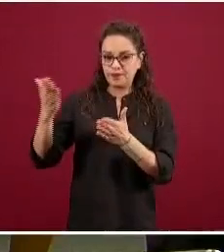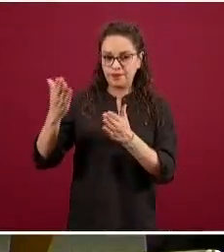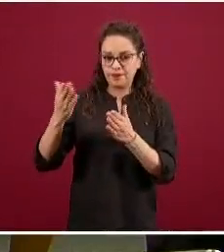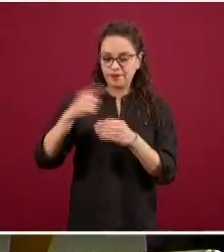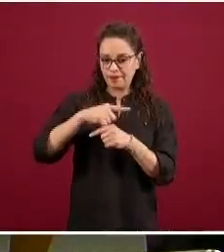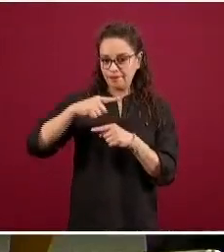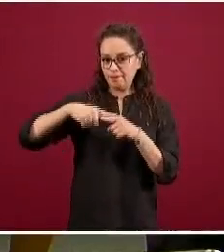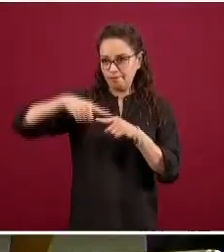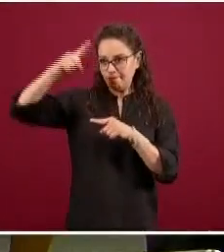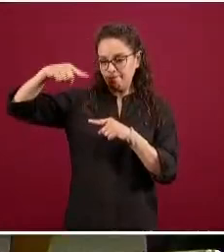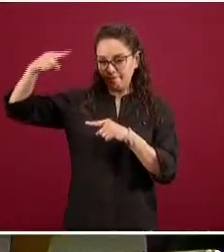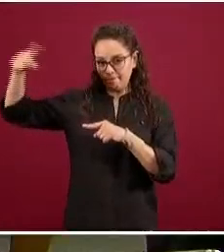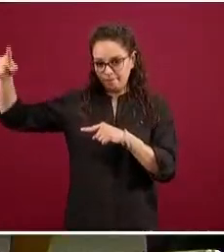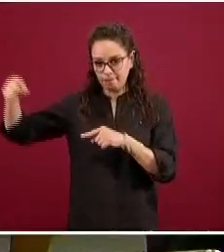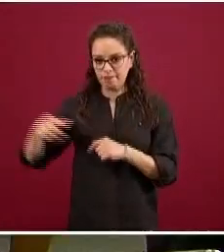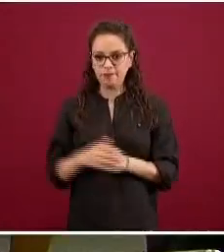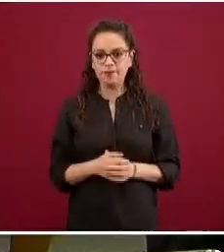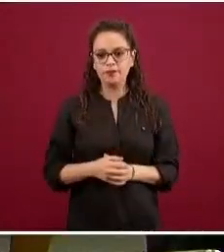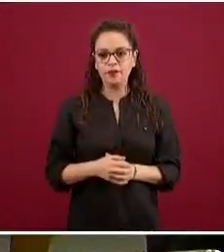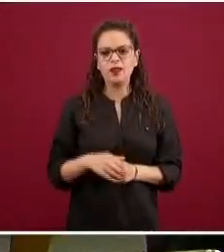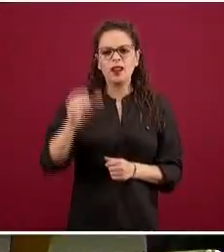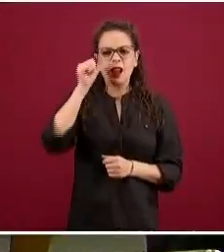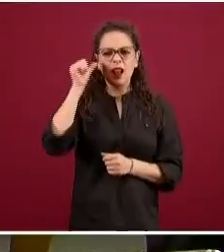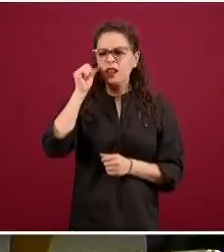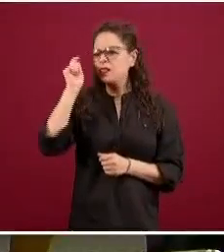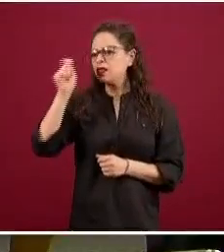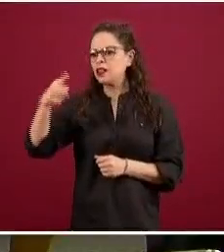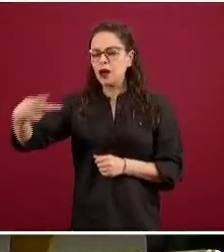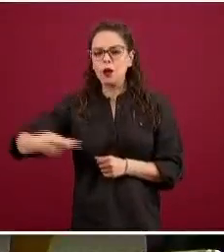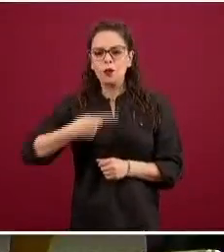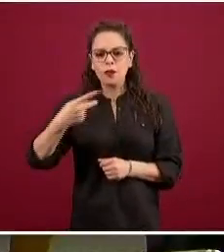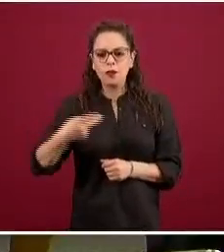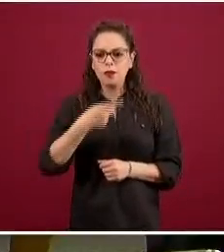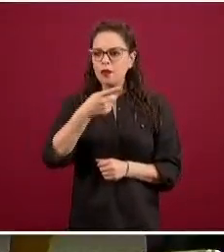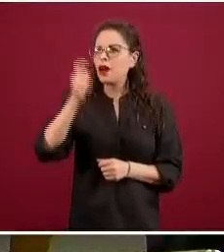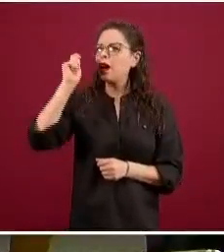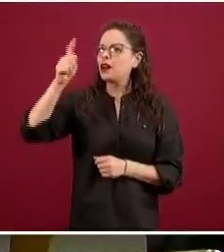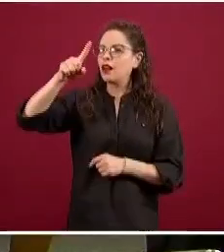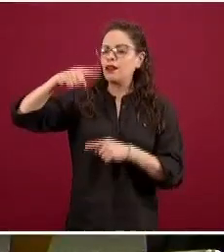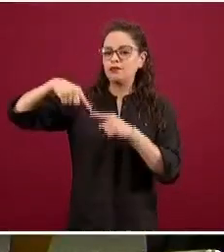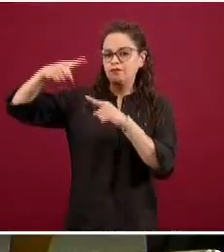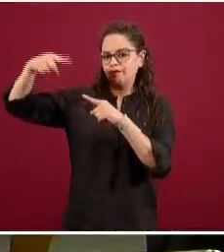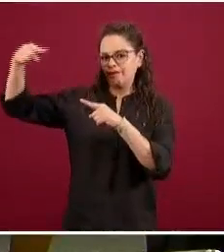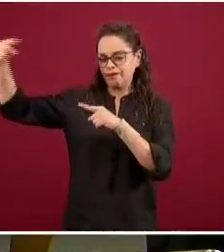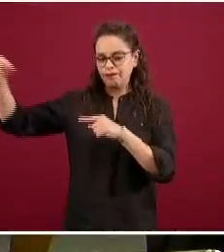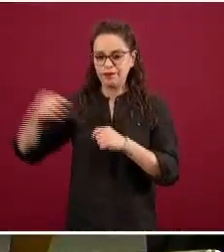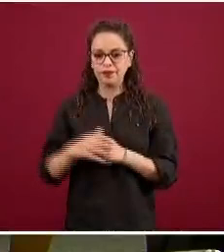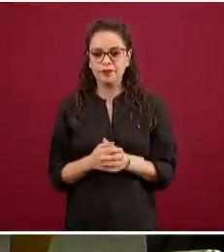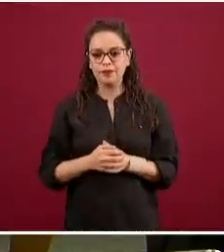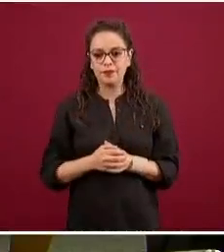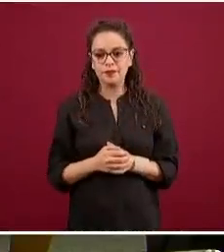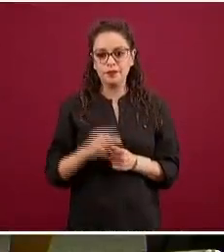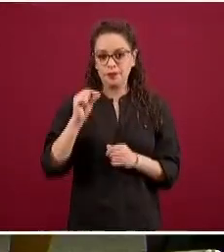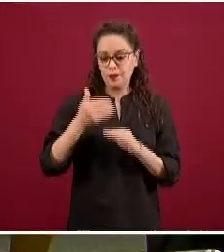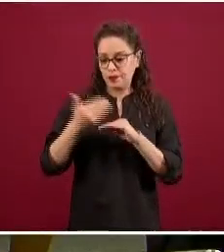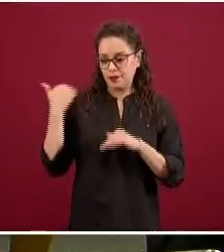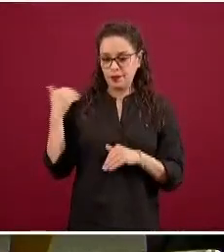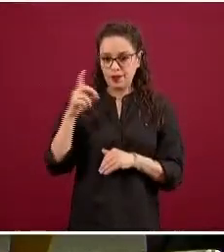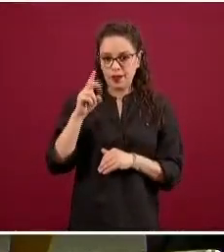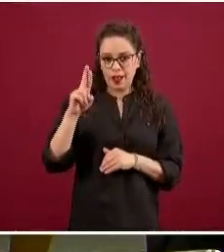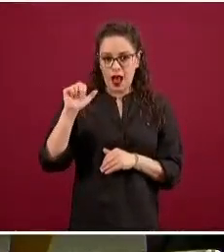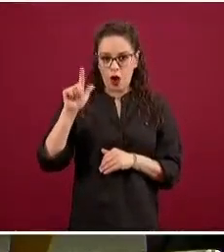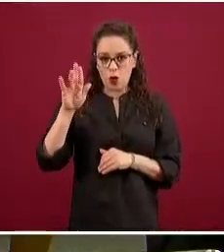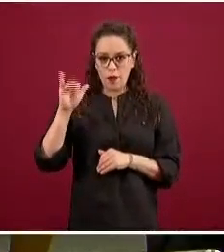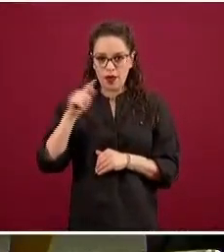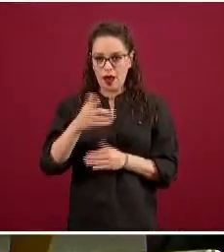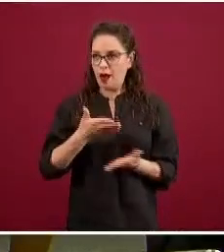esta proporción. No me acuerdo quién de ustedes. Esta es la gráfica que acaba de presentar el doctor Alomía y es la distribución de